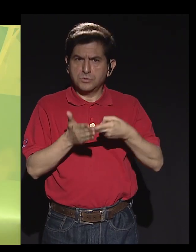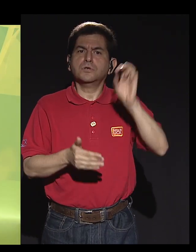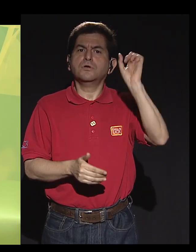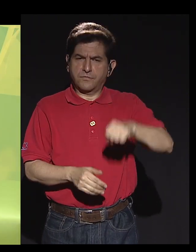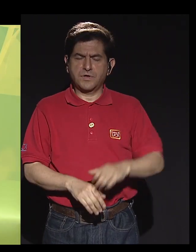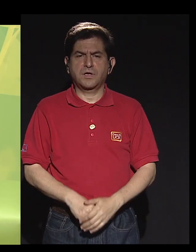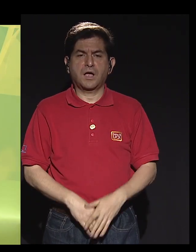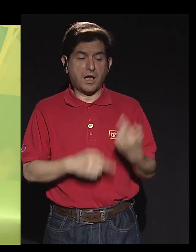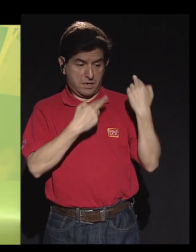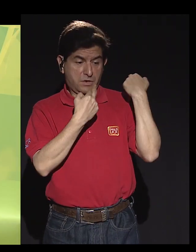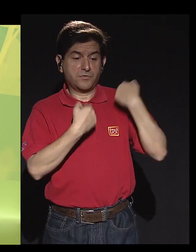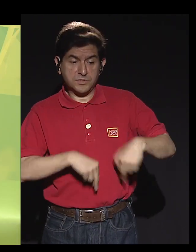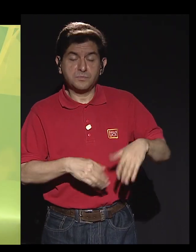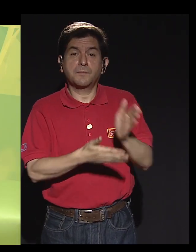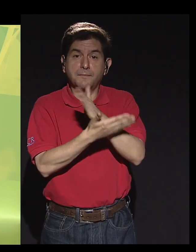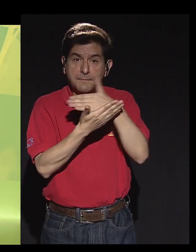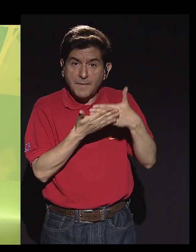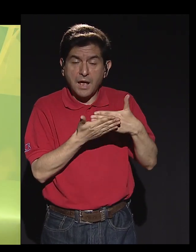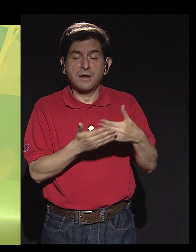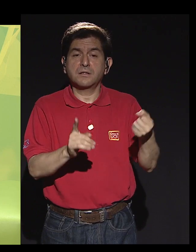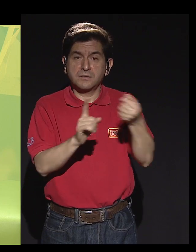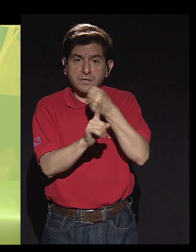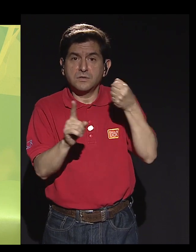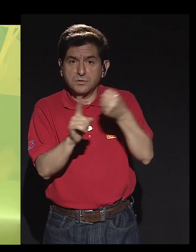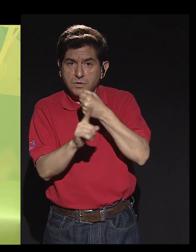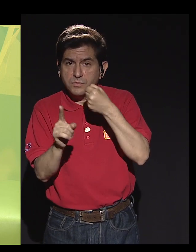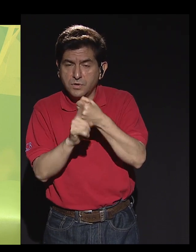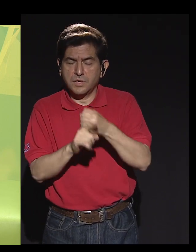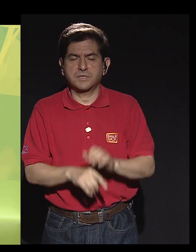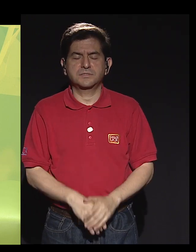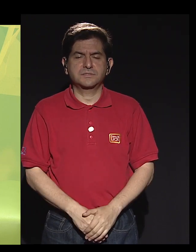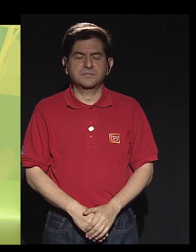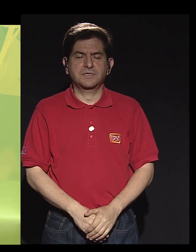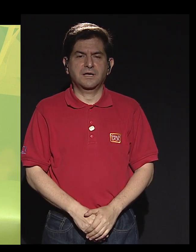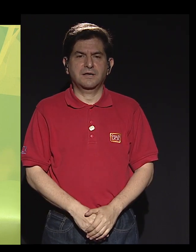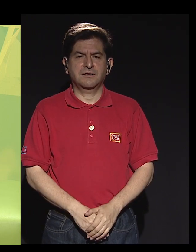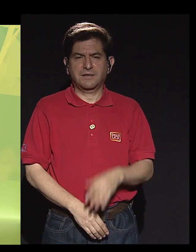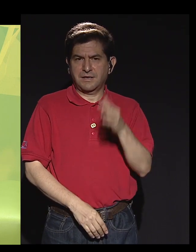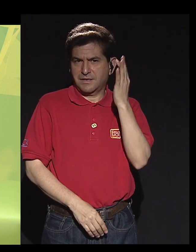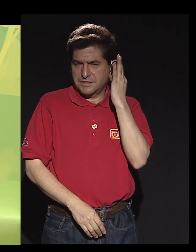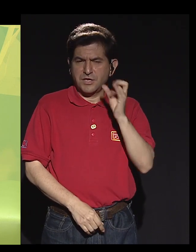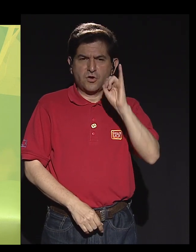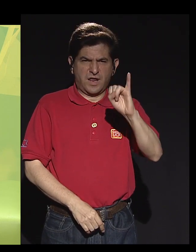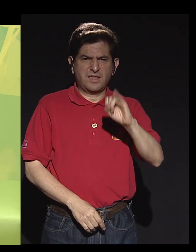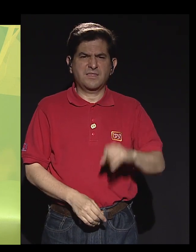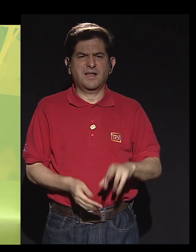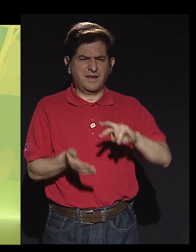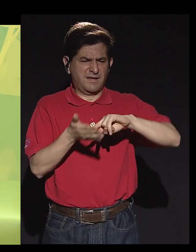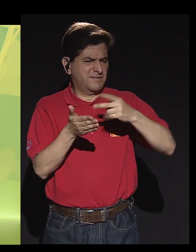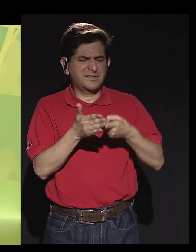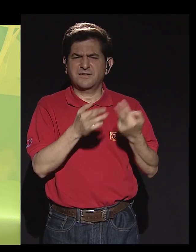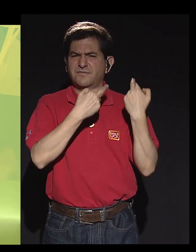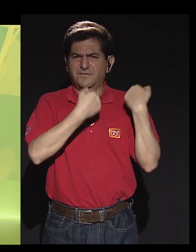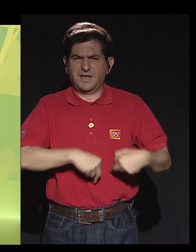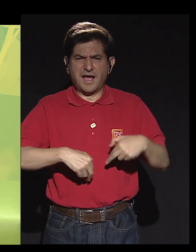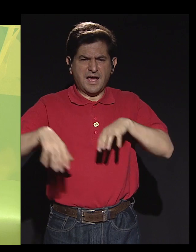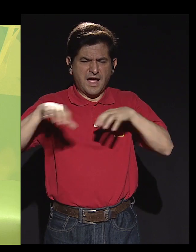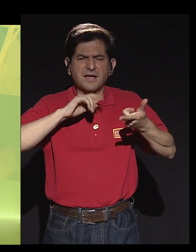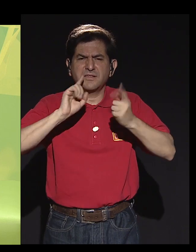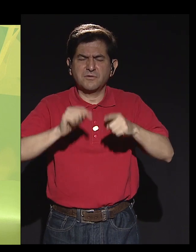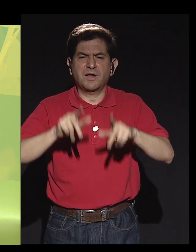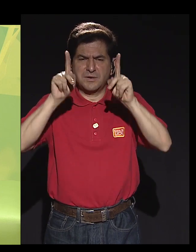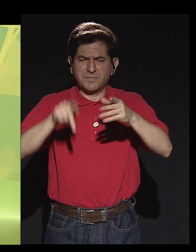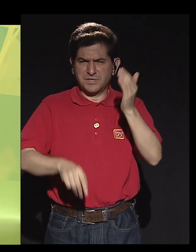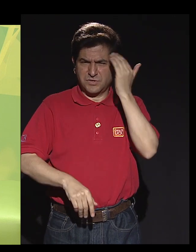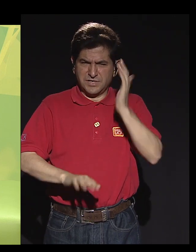sí lo son? Inclusive hablamos de la negligencia como parte de esta violencia. Idalia, ¿qué es la negligencia? ¿Qué actividades, como